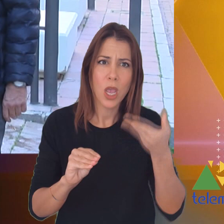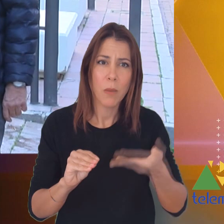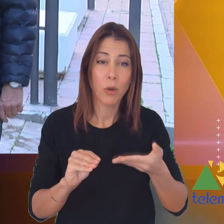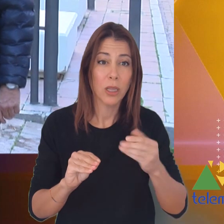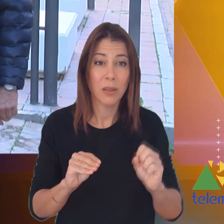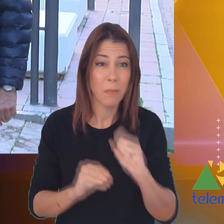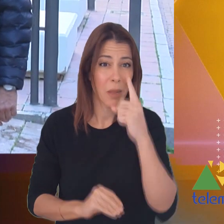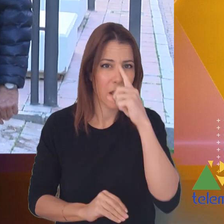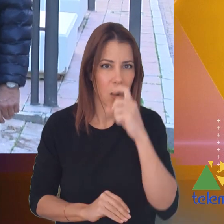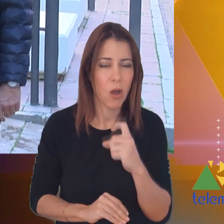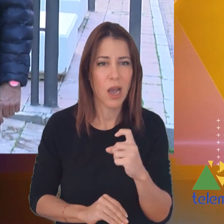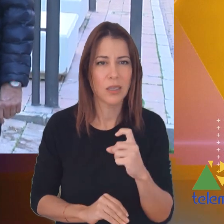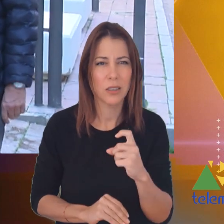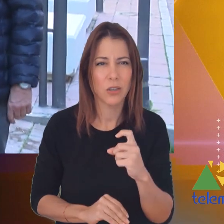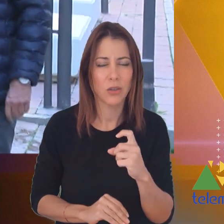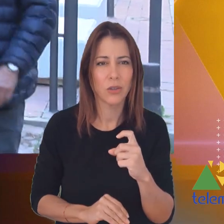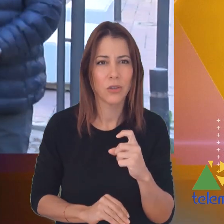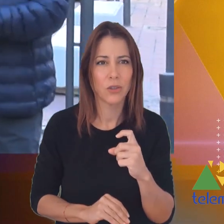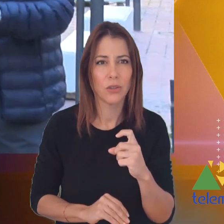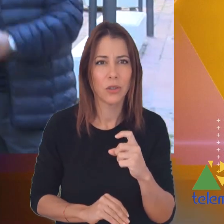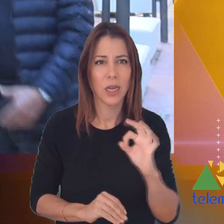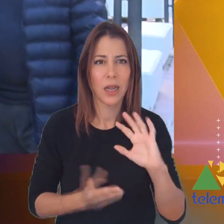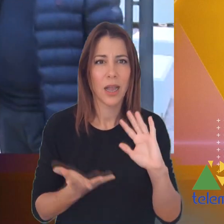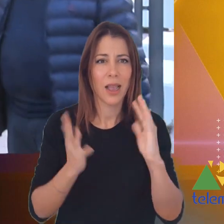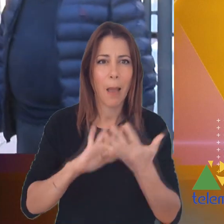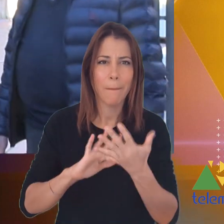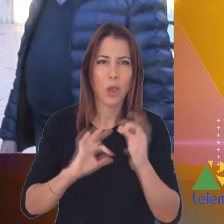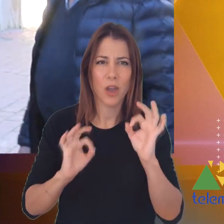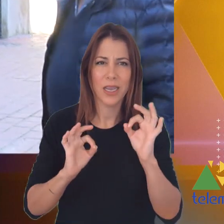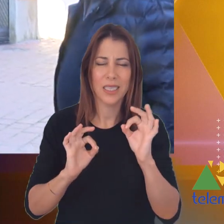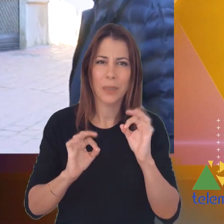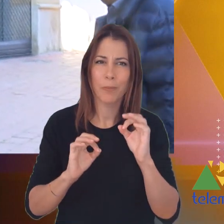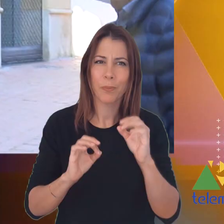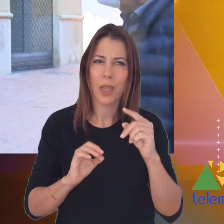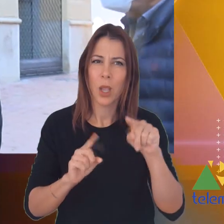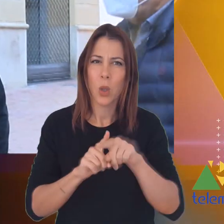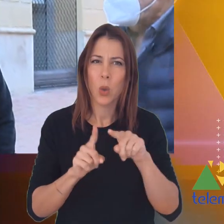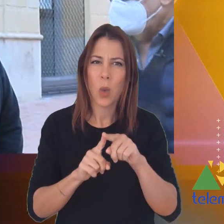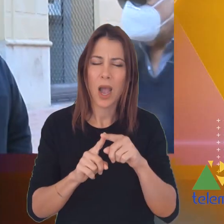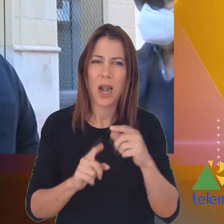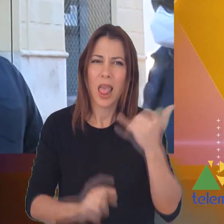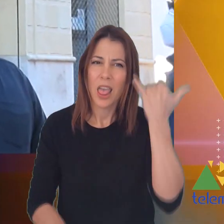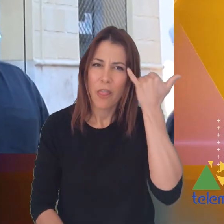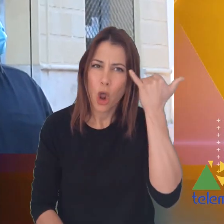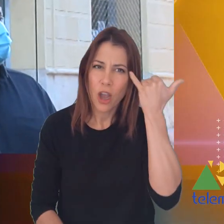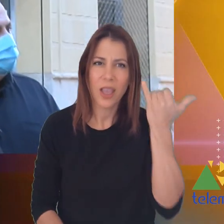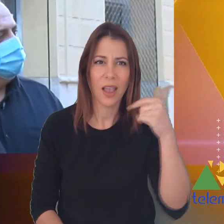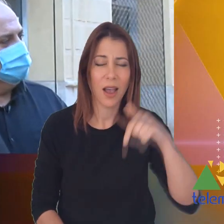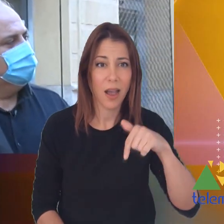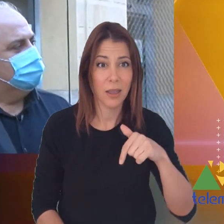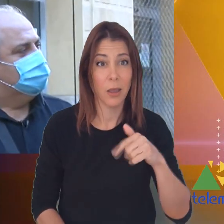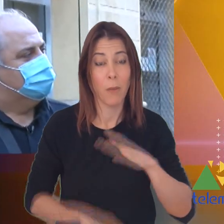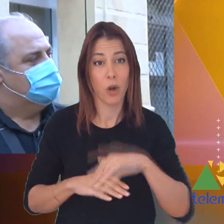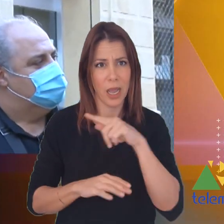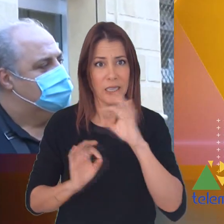los primeros años del cambio ideológico en España. Fue